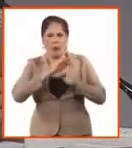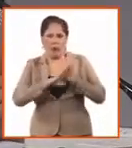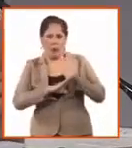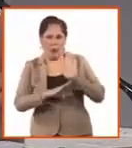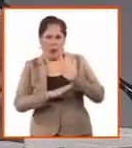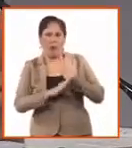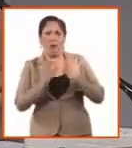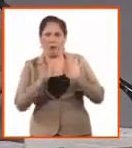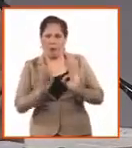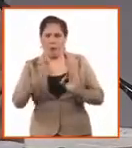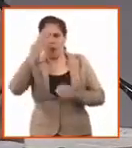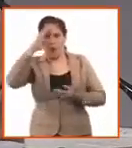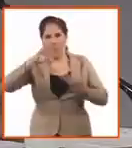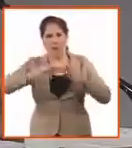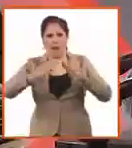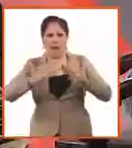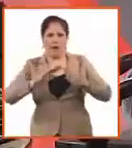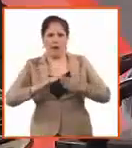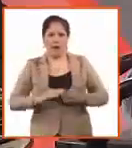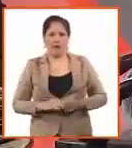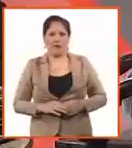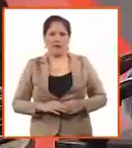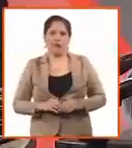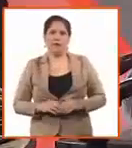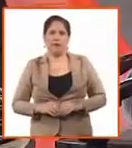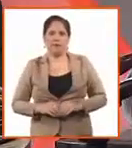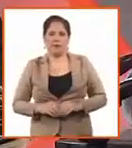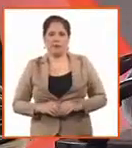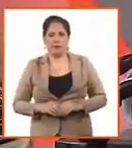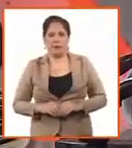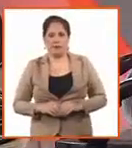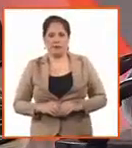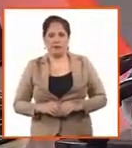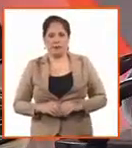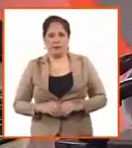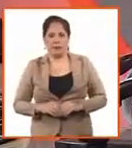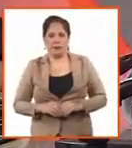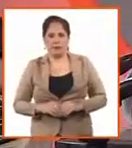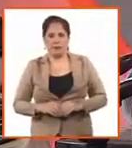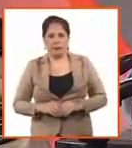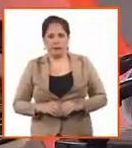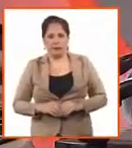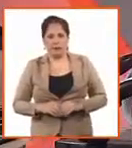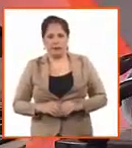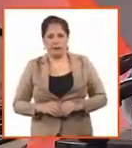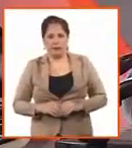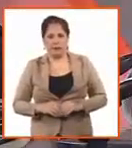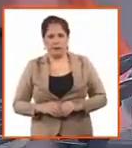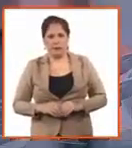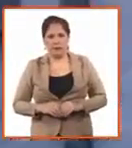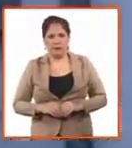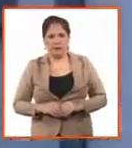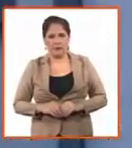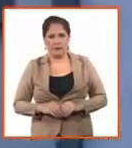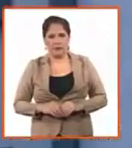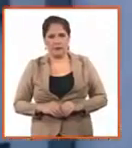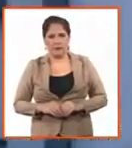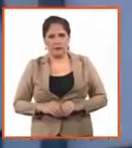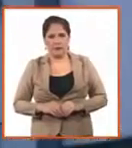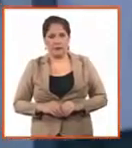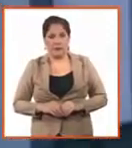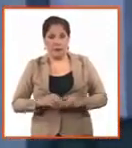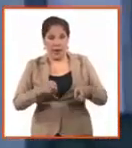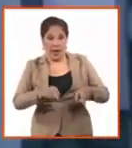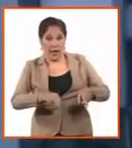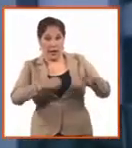sale de cubadebate pero pues nos vamos a cosas y seguimos con el che en este final de nuestras mesas en ese